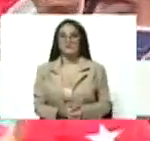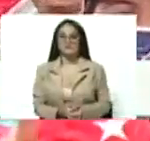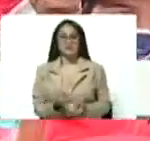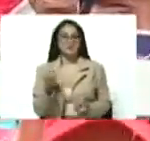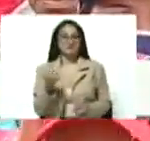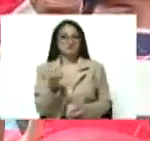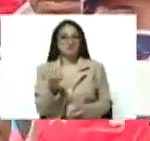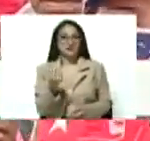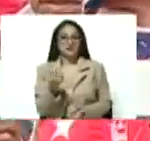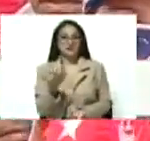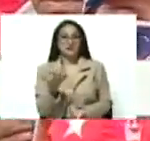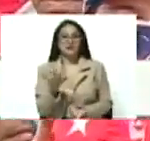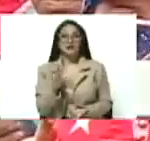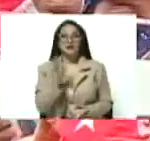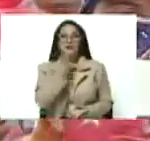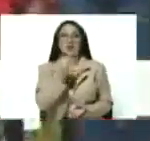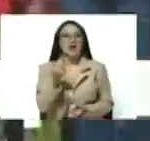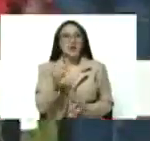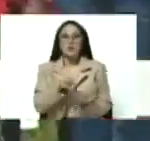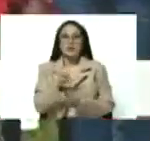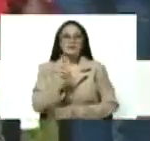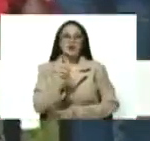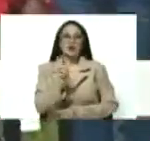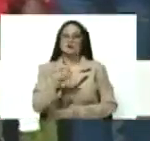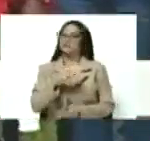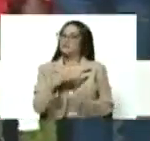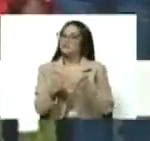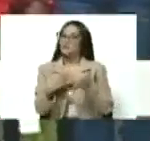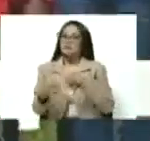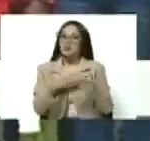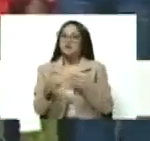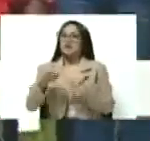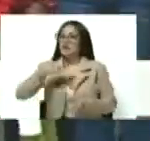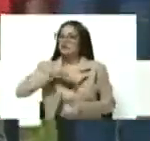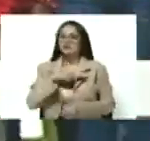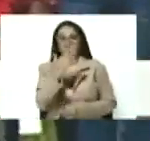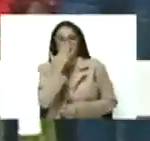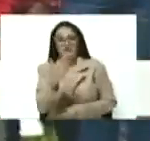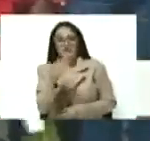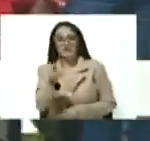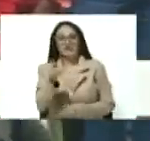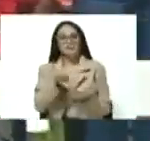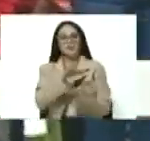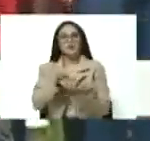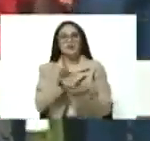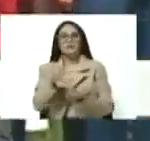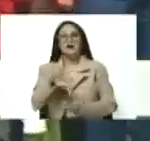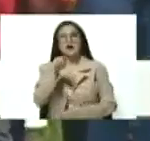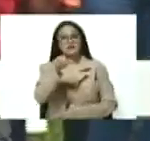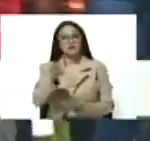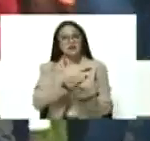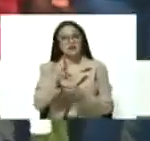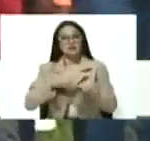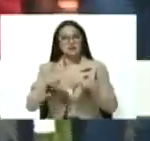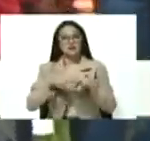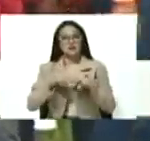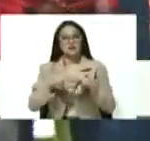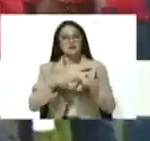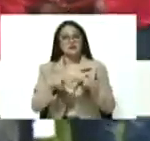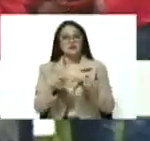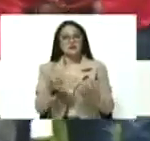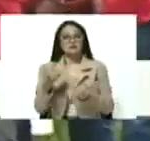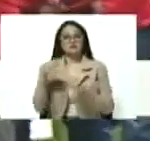niega ningún problema. No, no. Nosotros enfrentamos los problemas porque ese es un problema. Ese es un problema de niños que se están